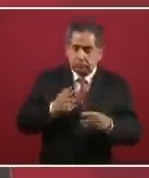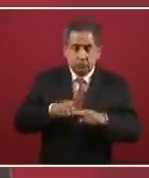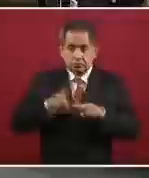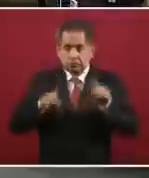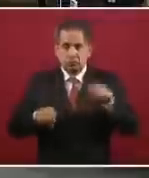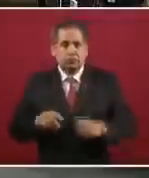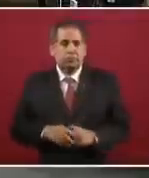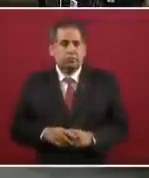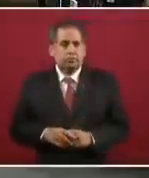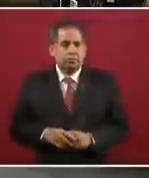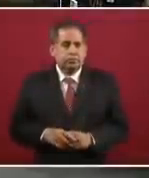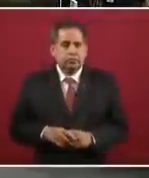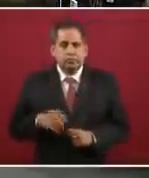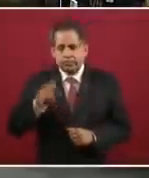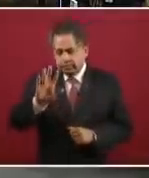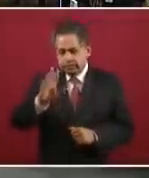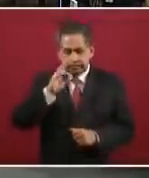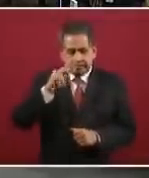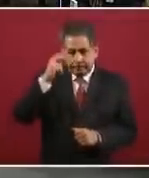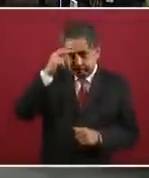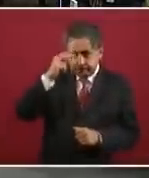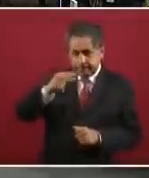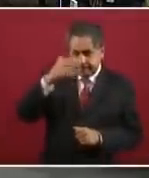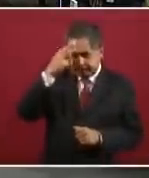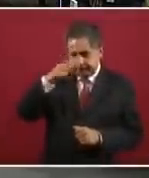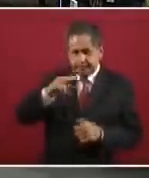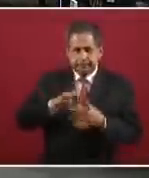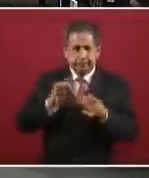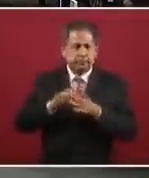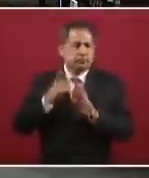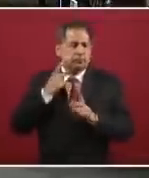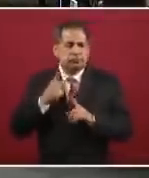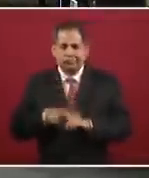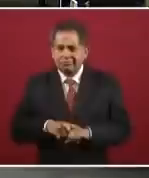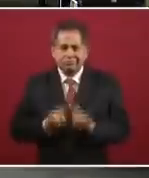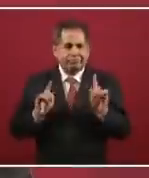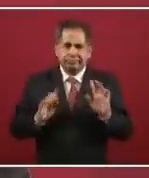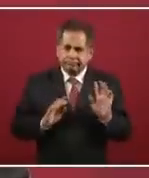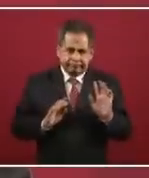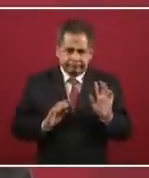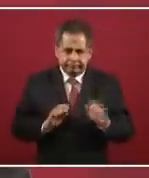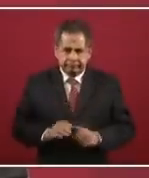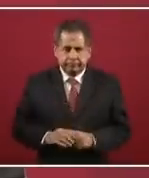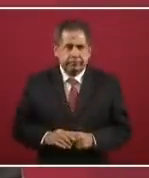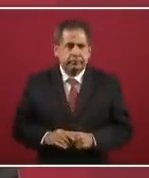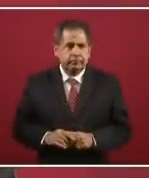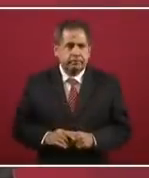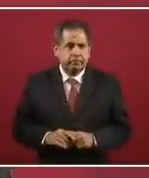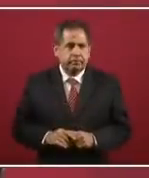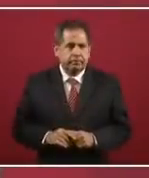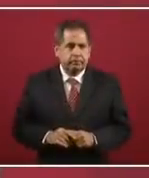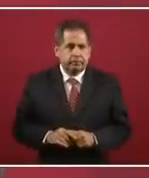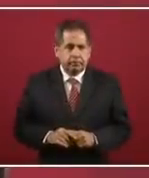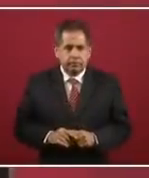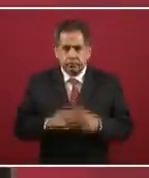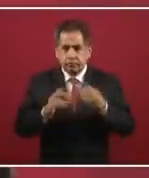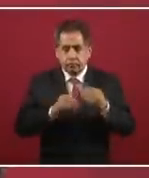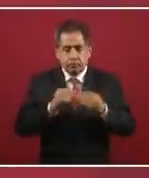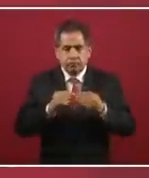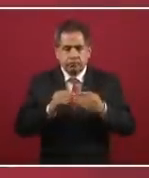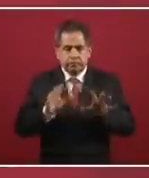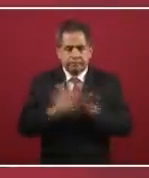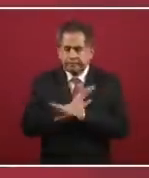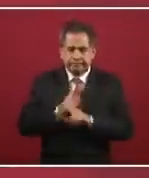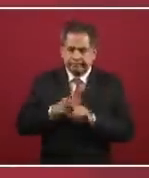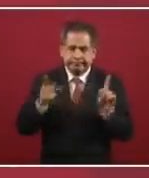Sobre la Suprema Corte, nosotros tenemos en México, como tú sabes, una política muy distinta a esa. Y no vamos a variar esa política.